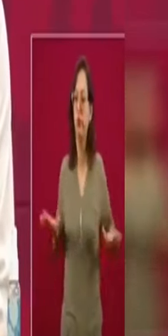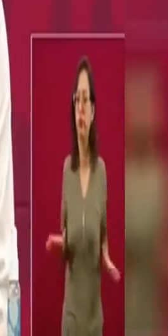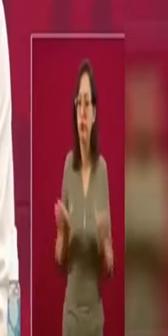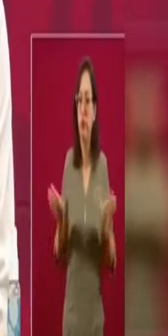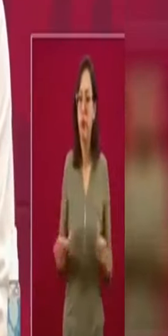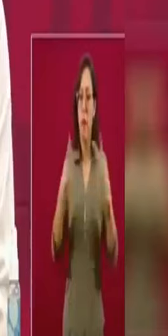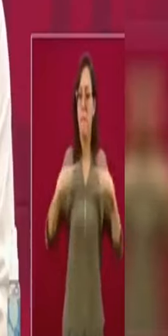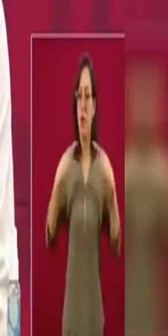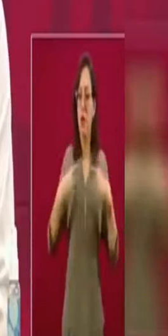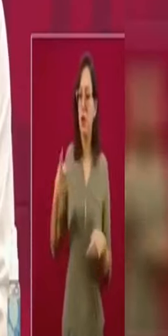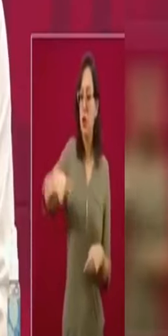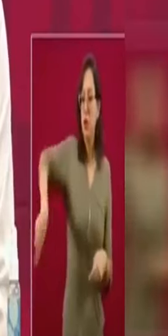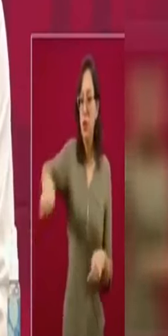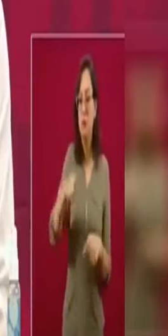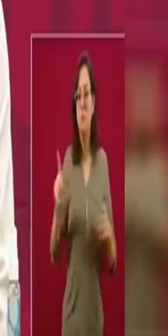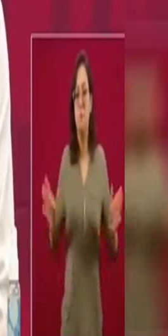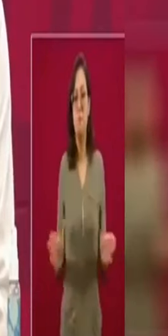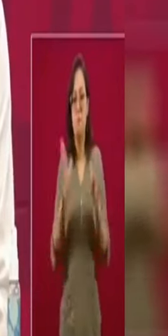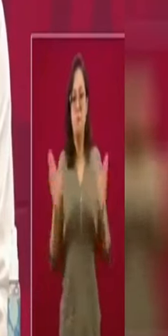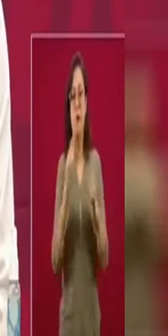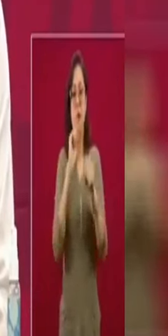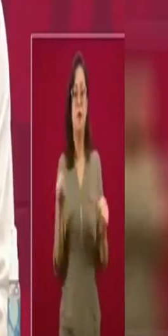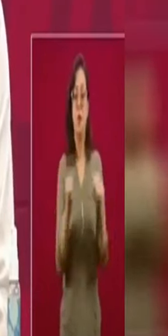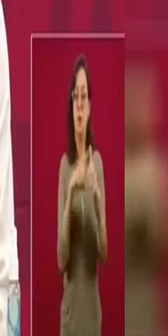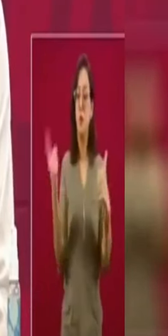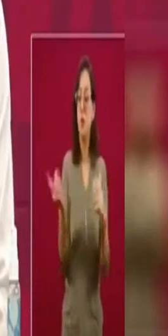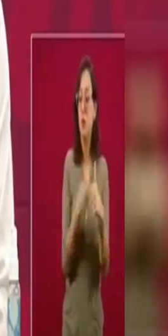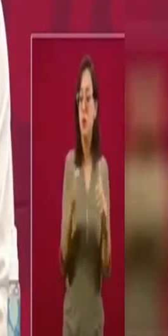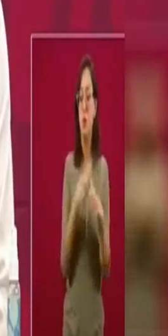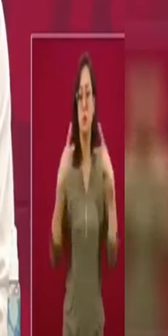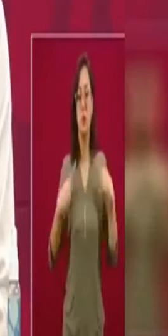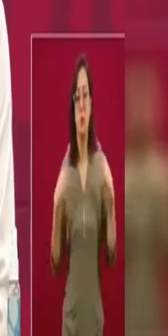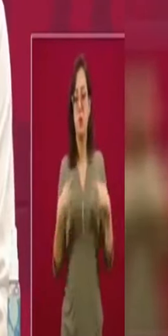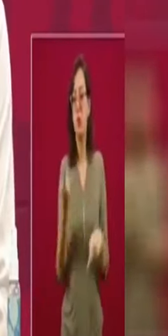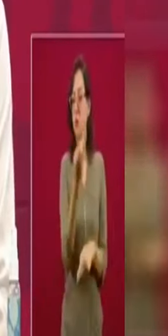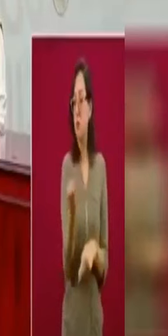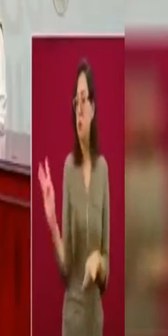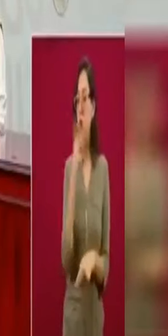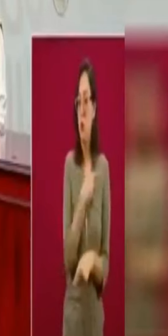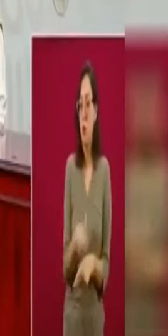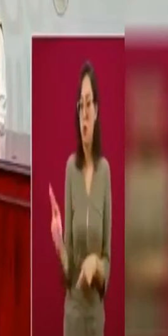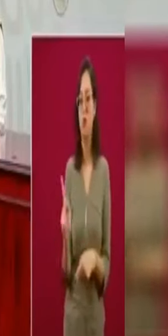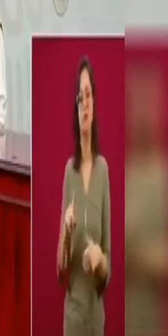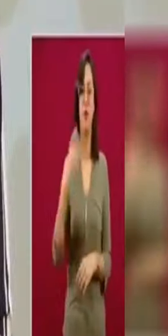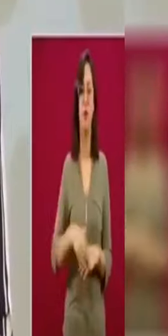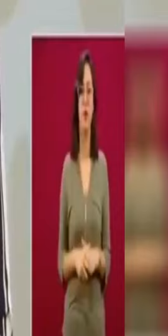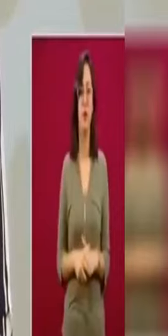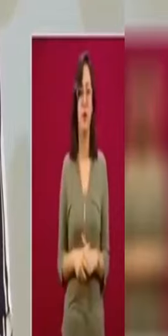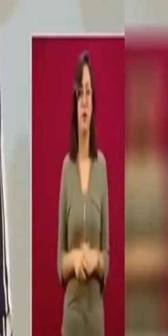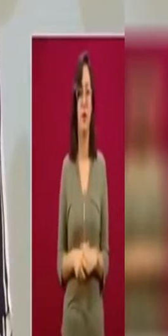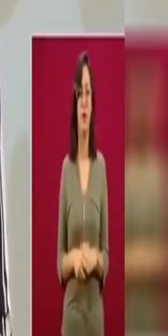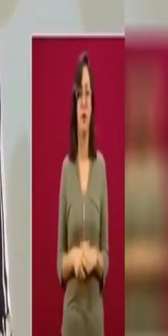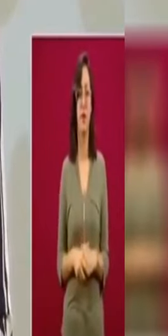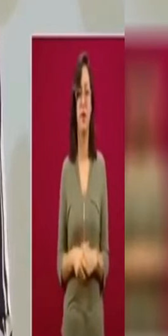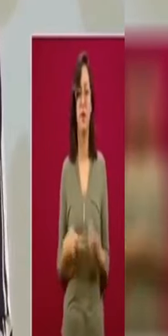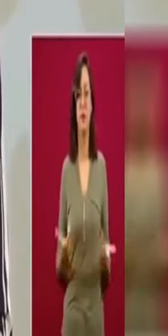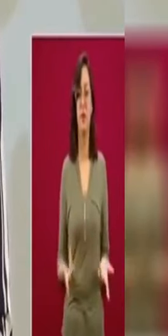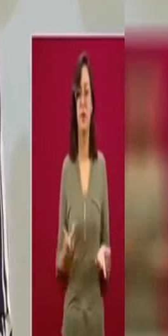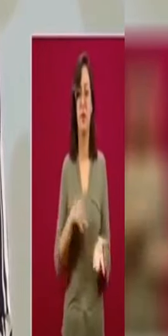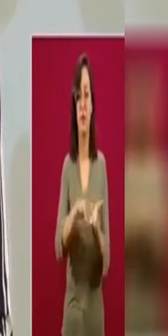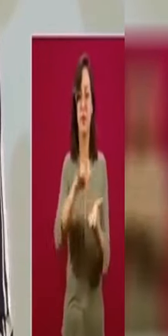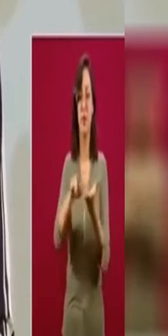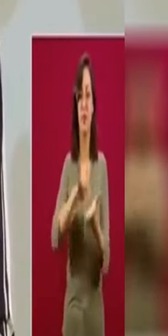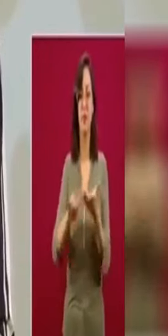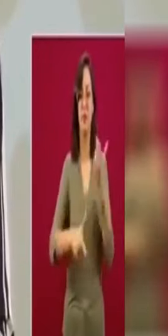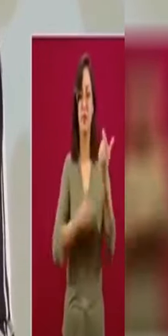de violación de libertad sindical o negociación colectiva. Entonces no es en sí mismo que se dé una violación flagrante, sino que no haya un cumplimiento de